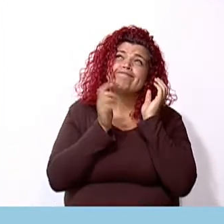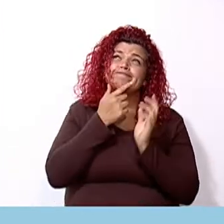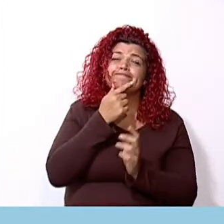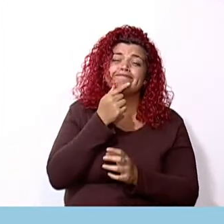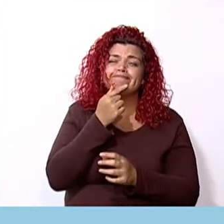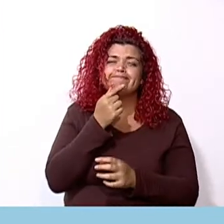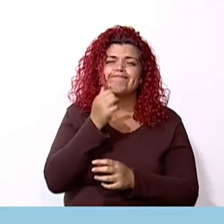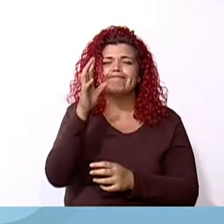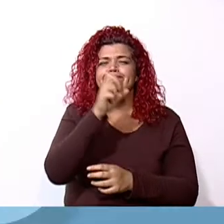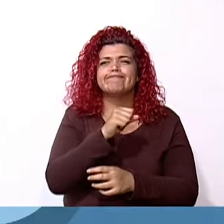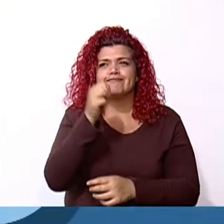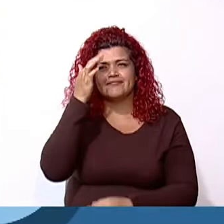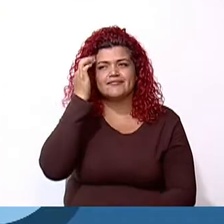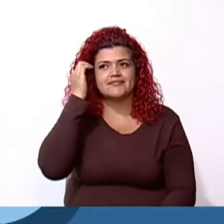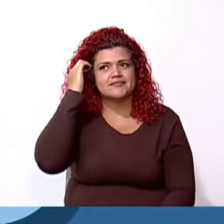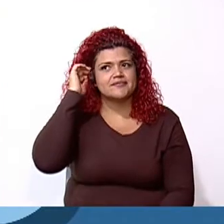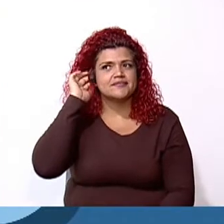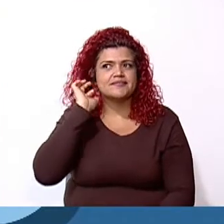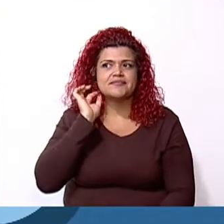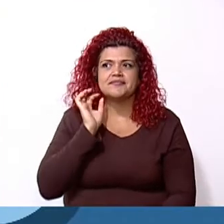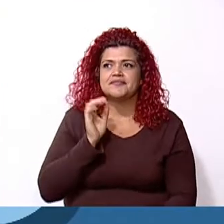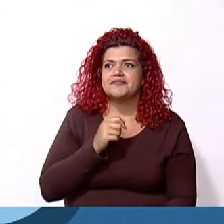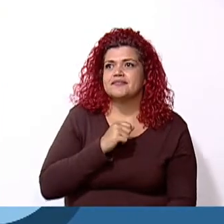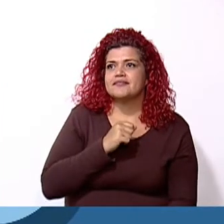Descubrámosla a continuación.